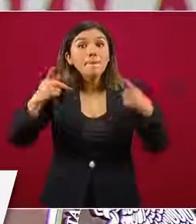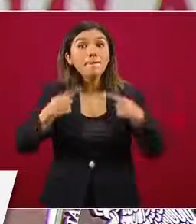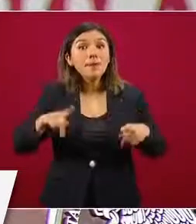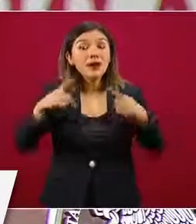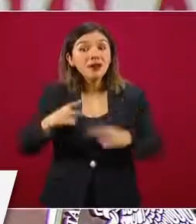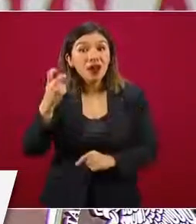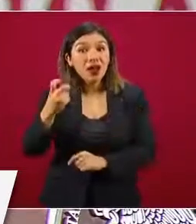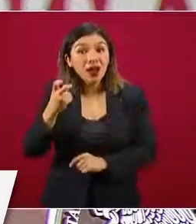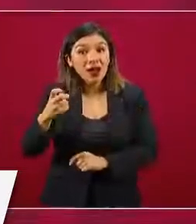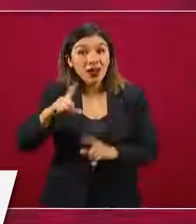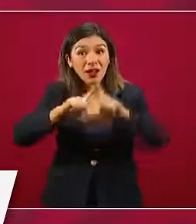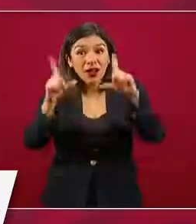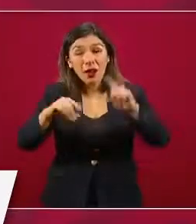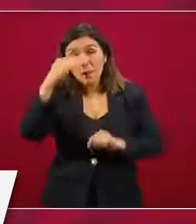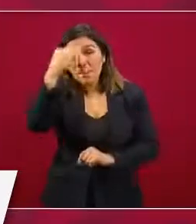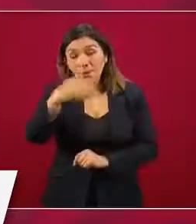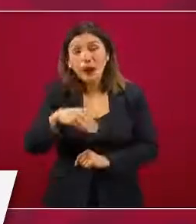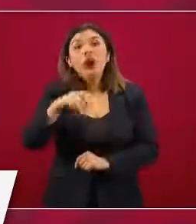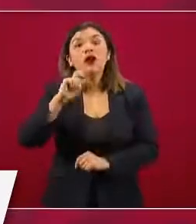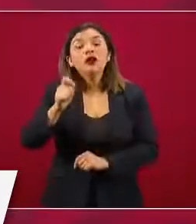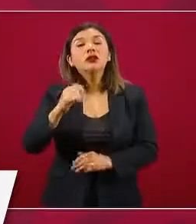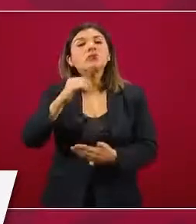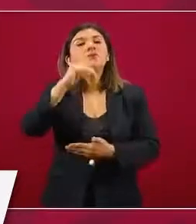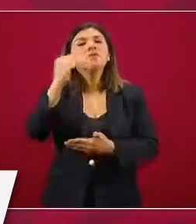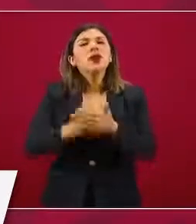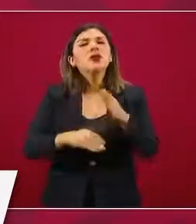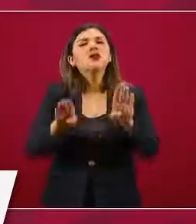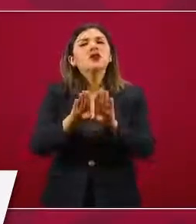pueblos con menos analfabetismo político.